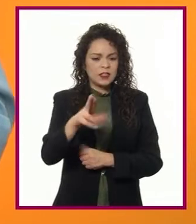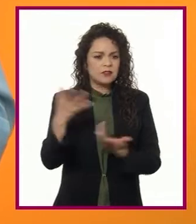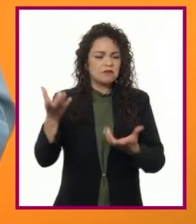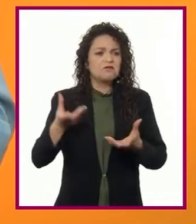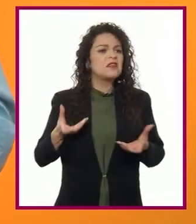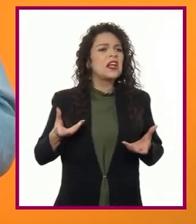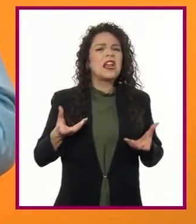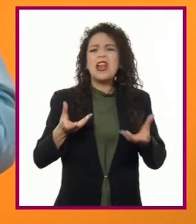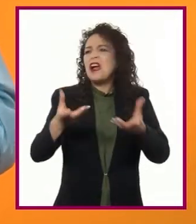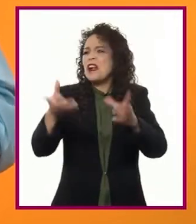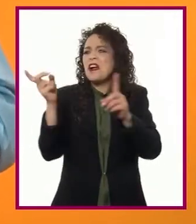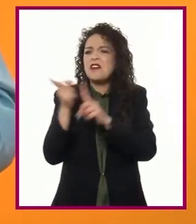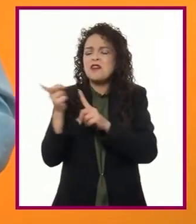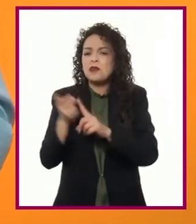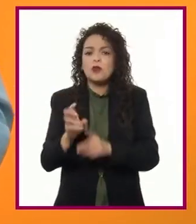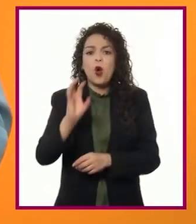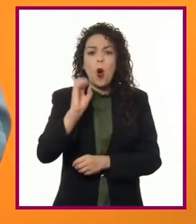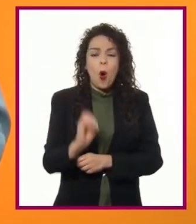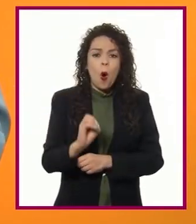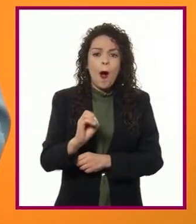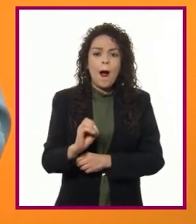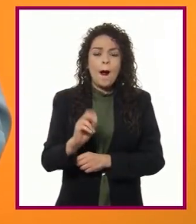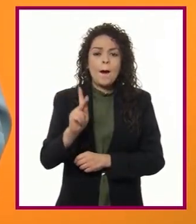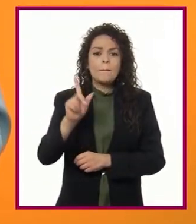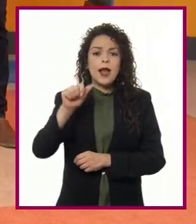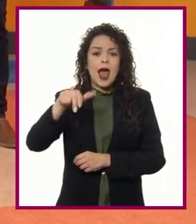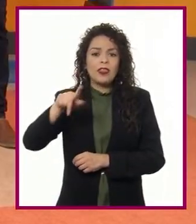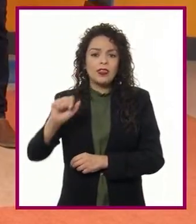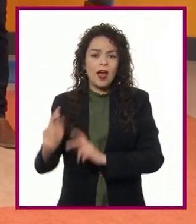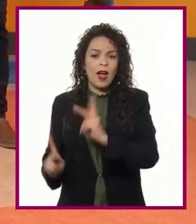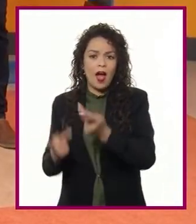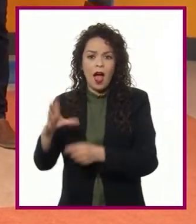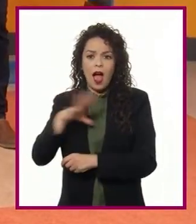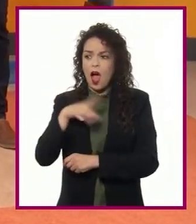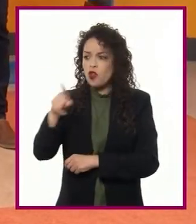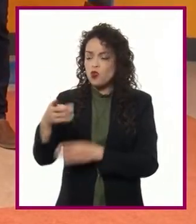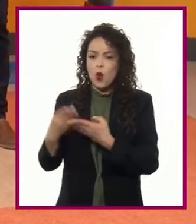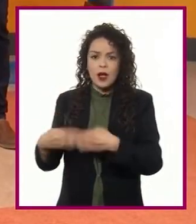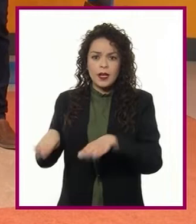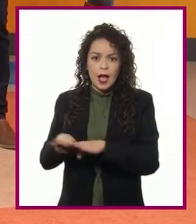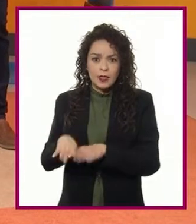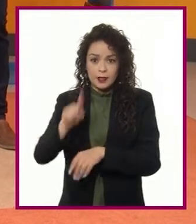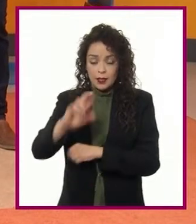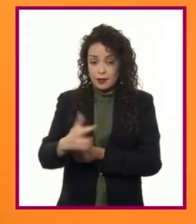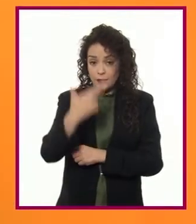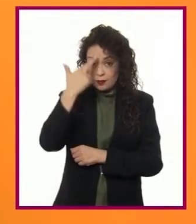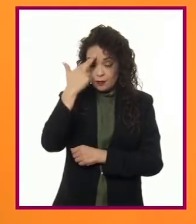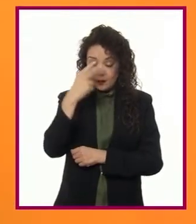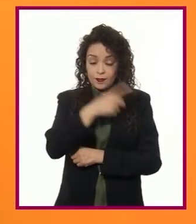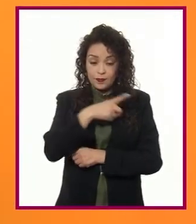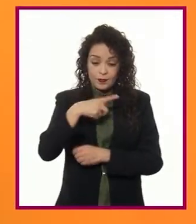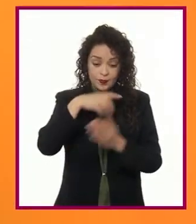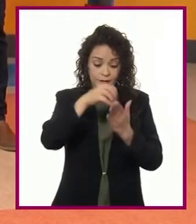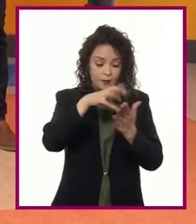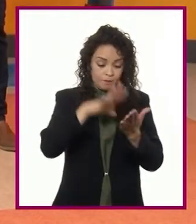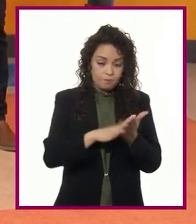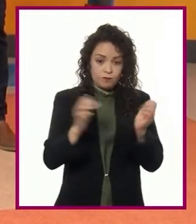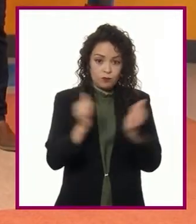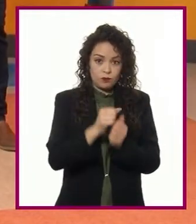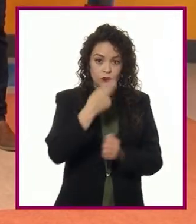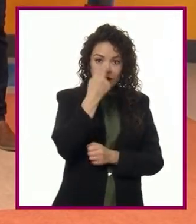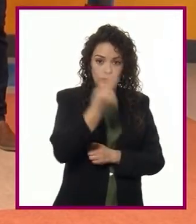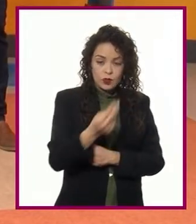pública o alguna planta que tengan en sus hogares. Recuerden registrar de manera gráfica mediante